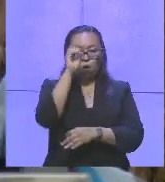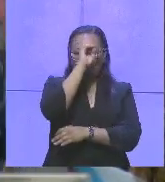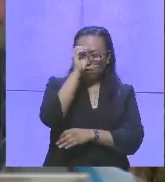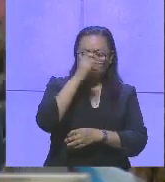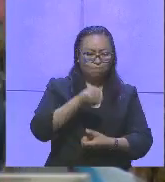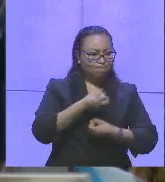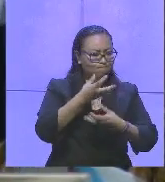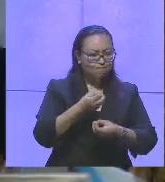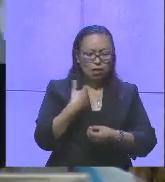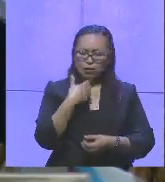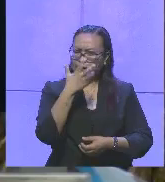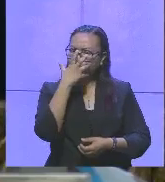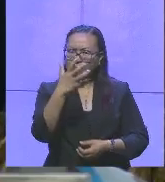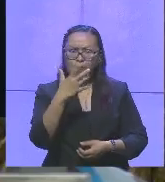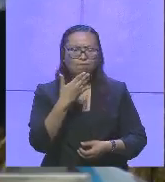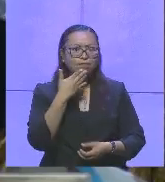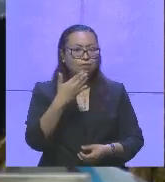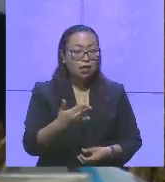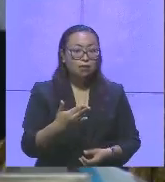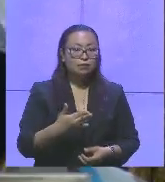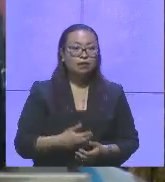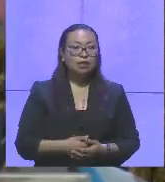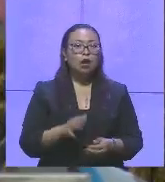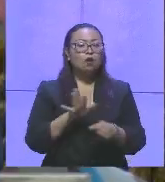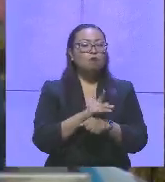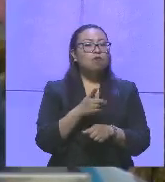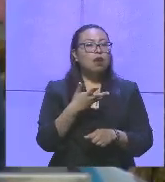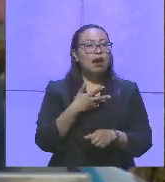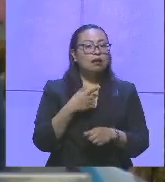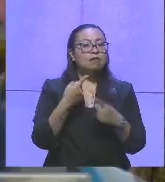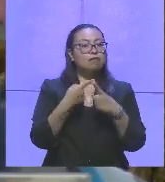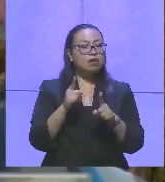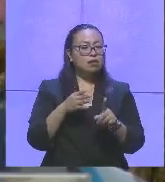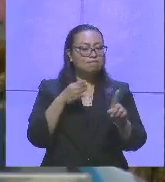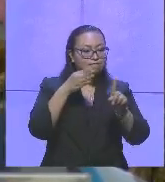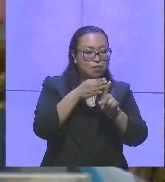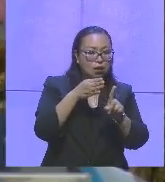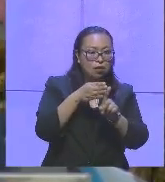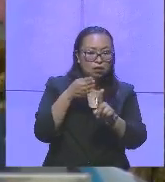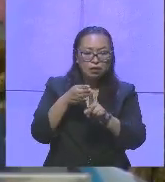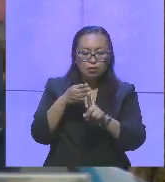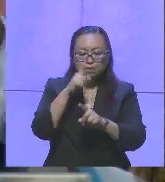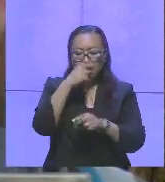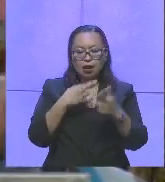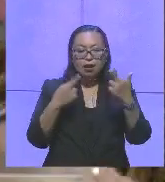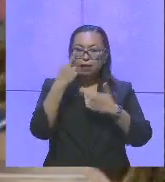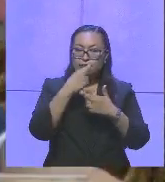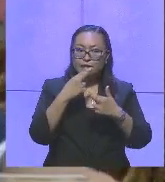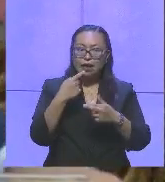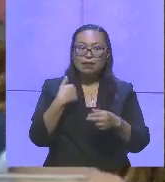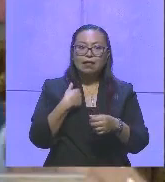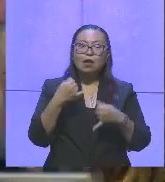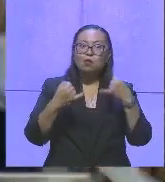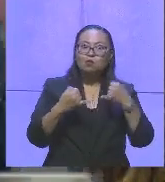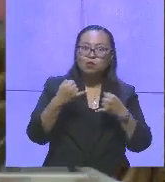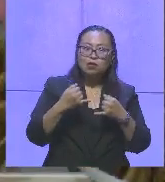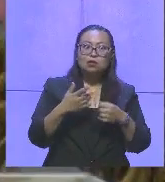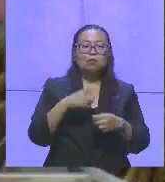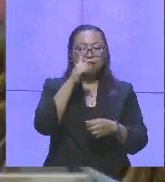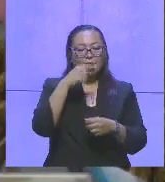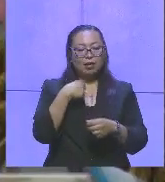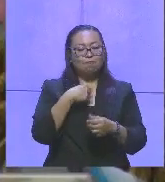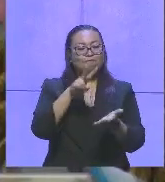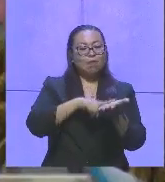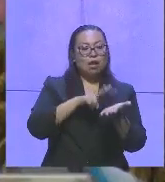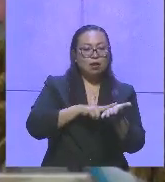serio, los acentos, las claves que tenemos que poner atención en la emisión de nuestras sentencias. Creo que ese es el valor de